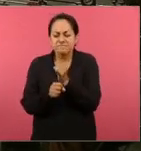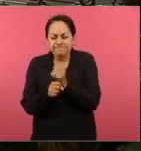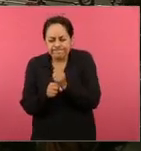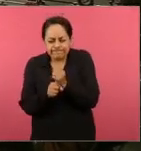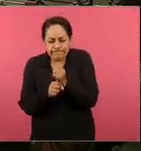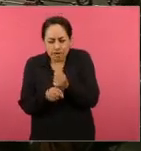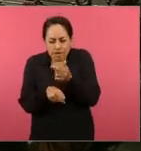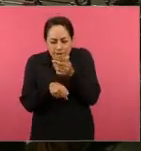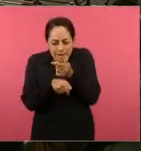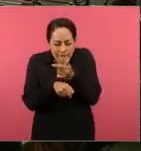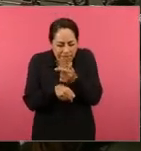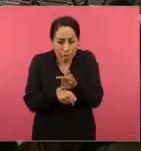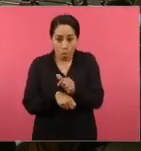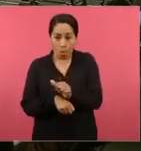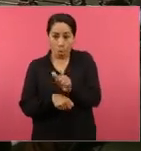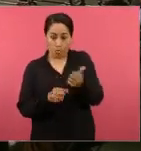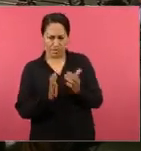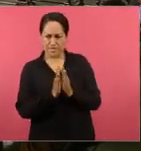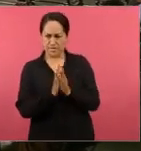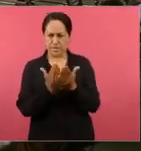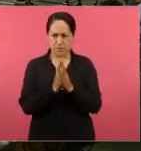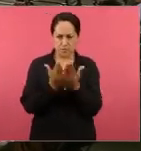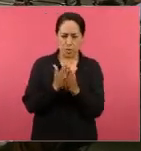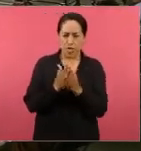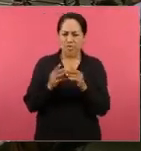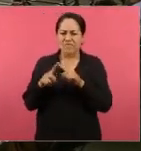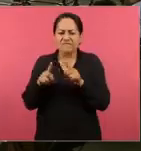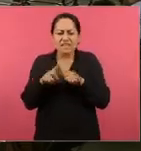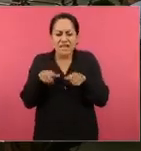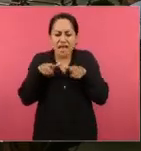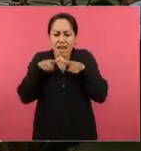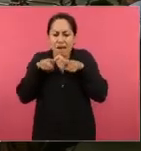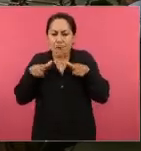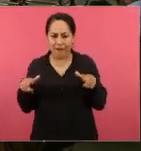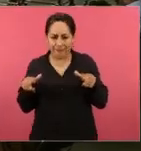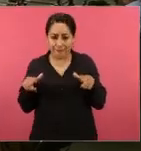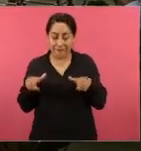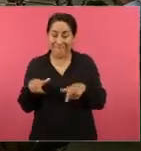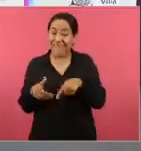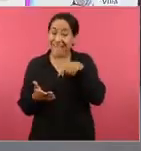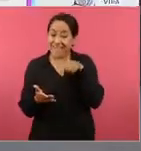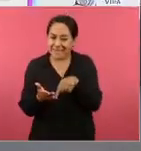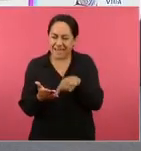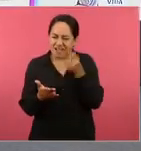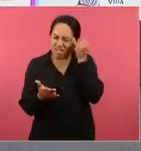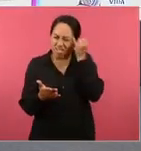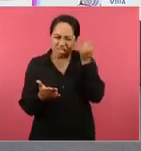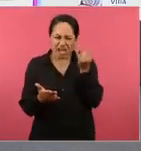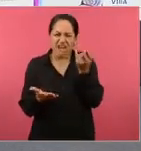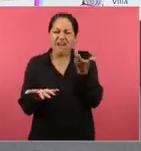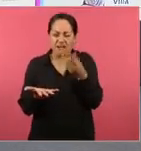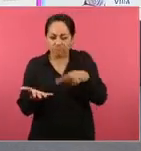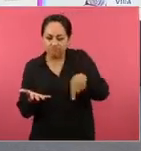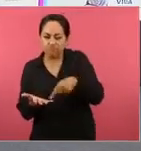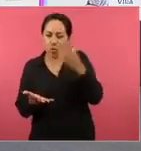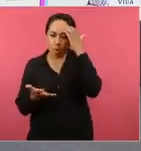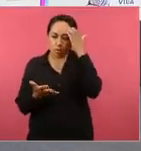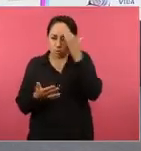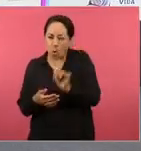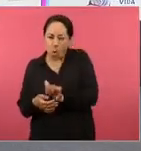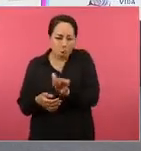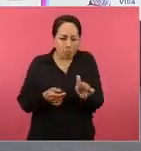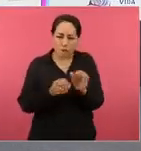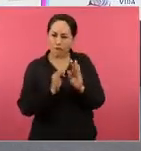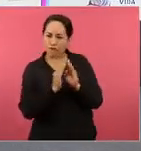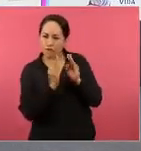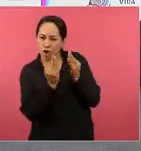libro que se llama Múltiples lenguajes, que tiene que ver con esta idea de acercarnos a otro tipo de,